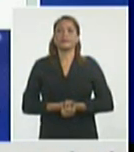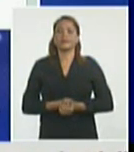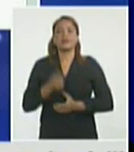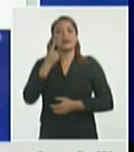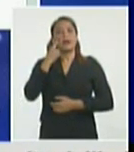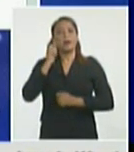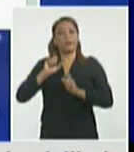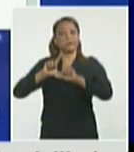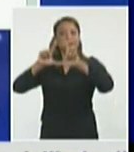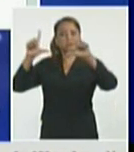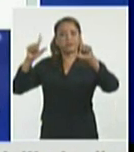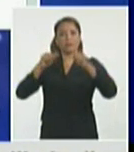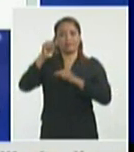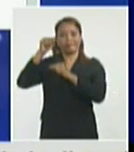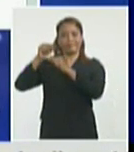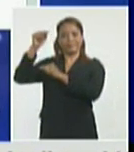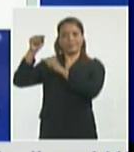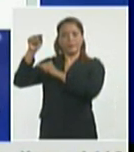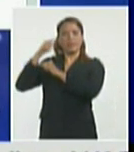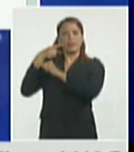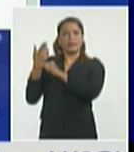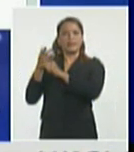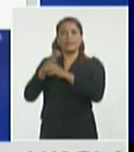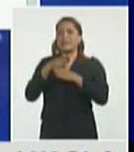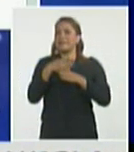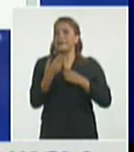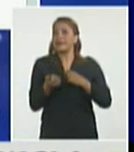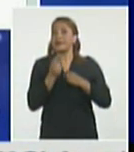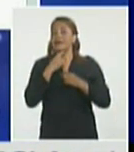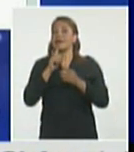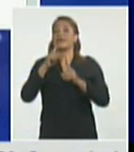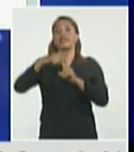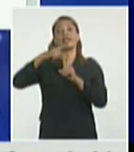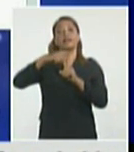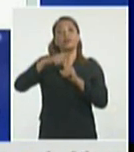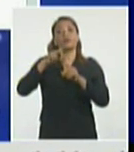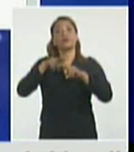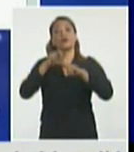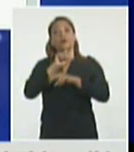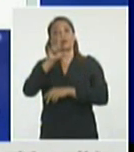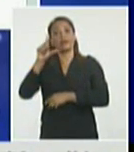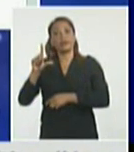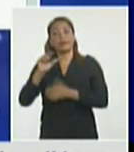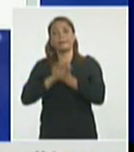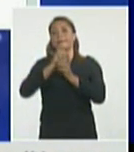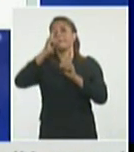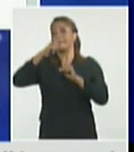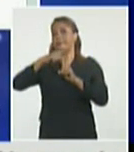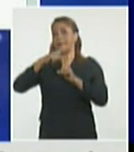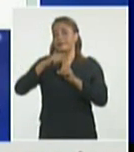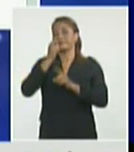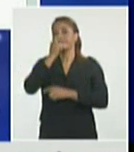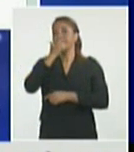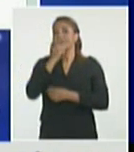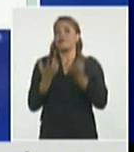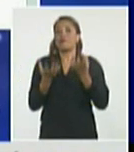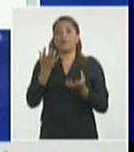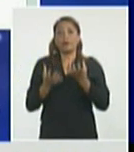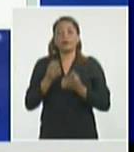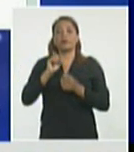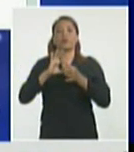gráfico, en esta ocasión, Las Tunas, Holguín, Matanzas, Cienfuegos,